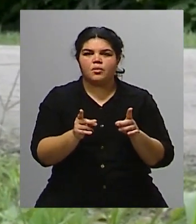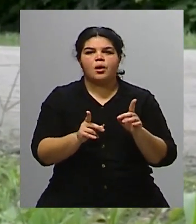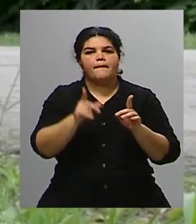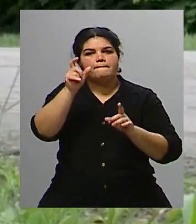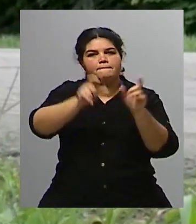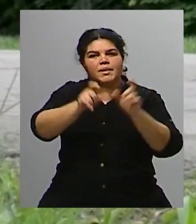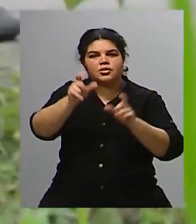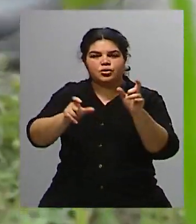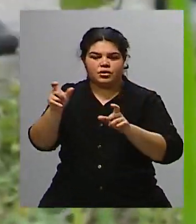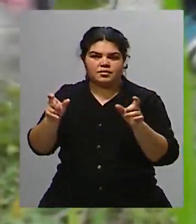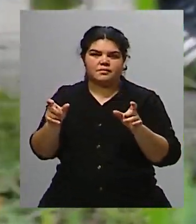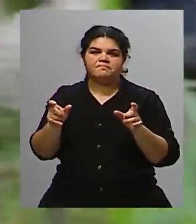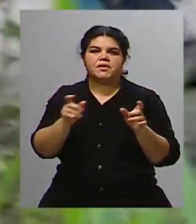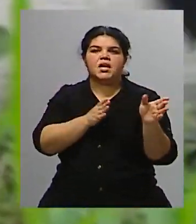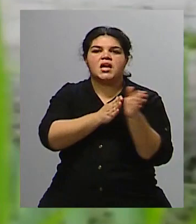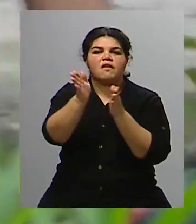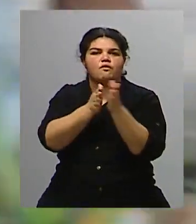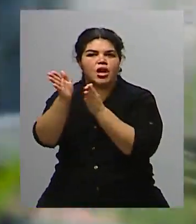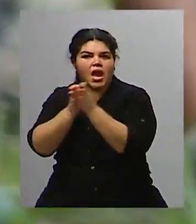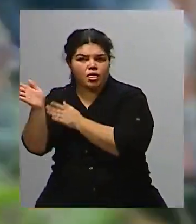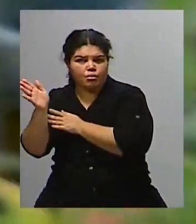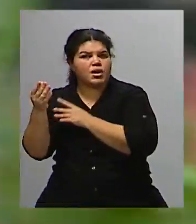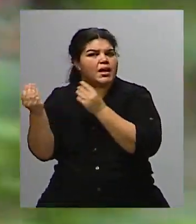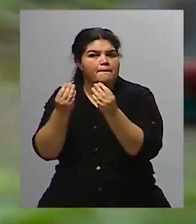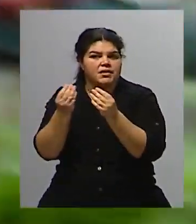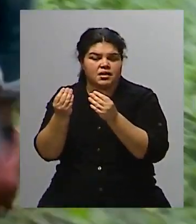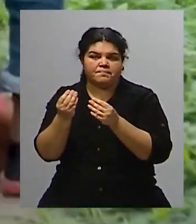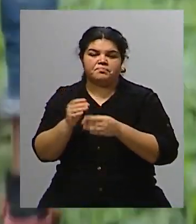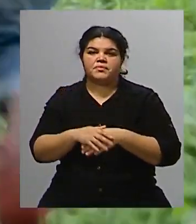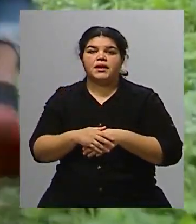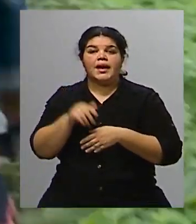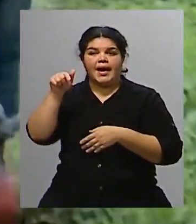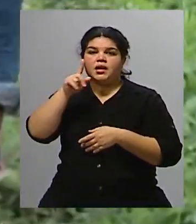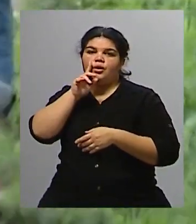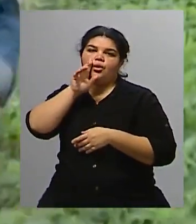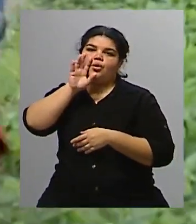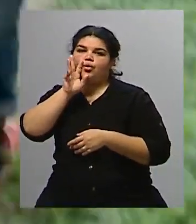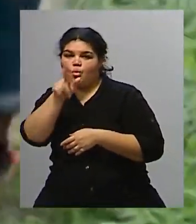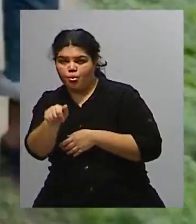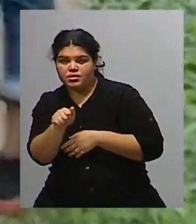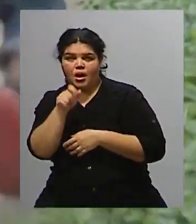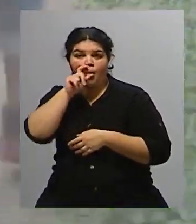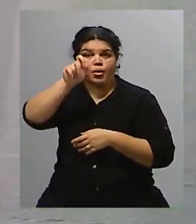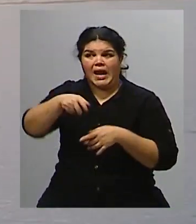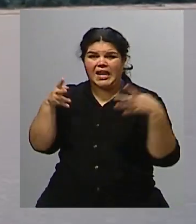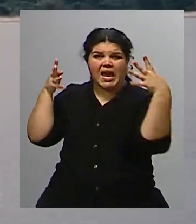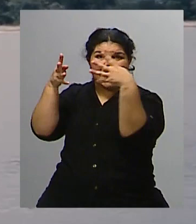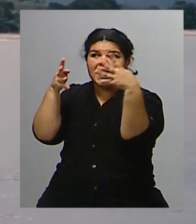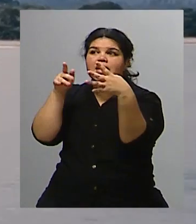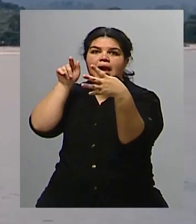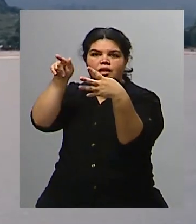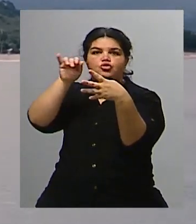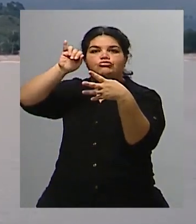partir de este conflicto entre Rusia y Ucrania. Y no lo miran de la misma manera, si sobre todo, digo, son latinoamericanos. Y me quiero quedar ahí porque vos